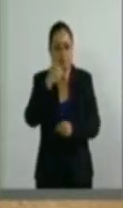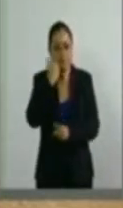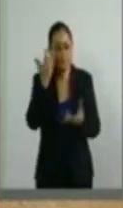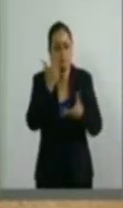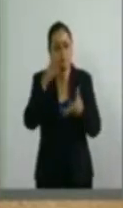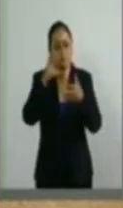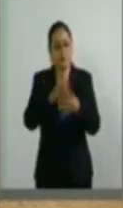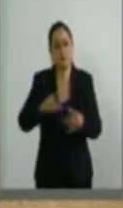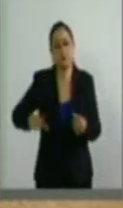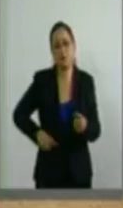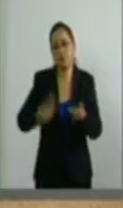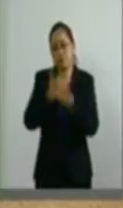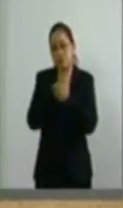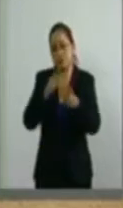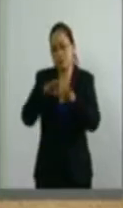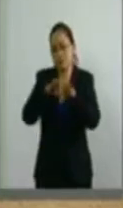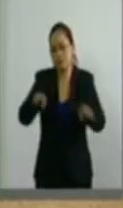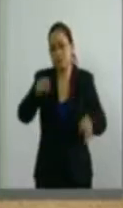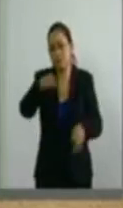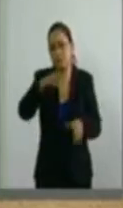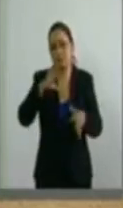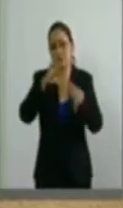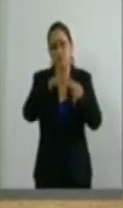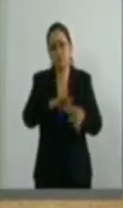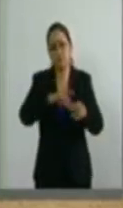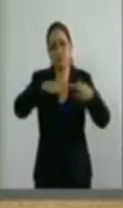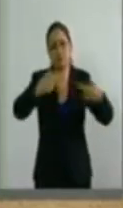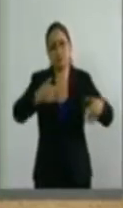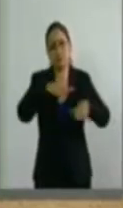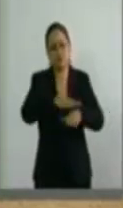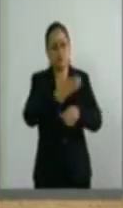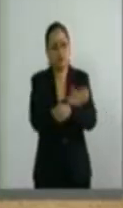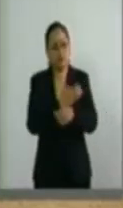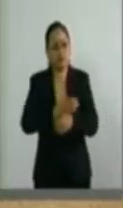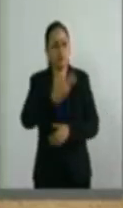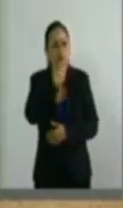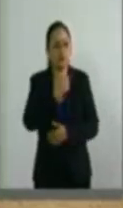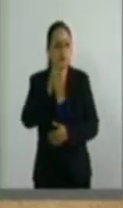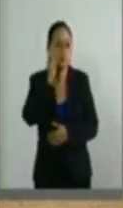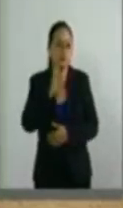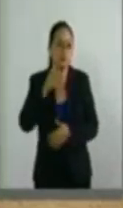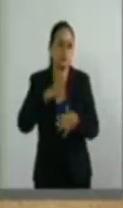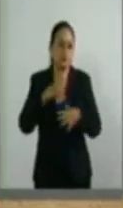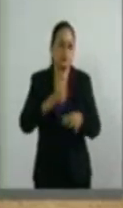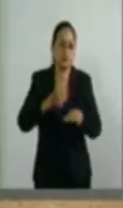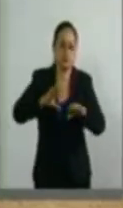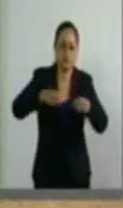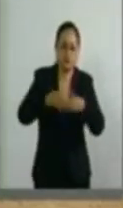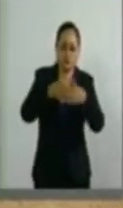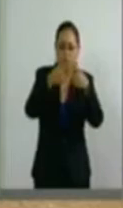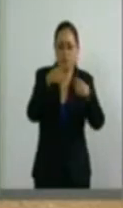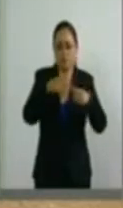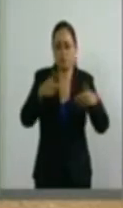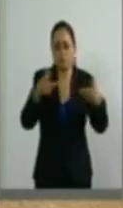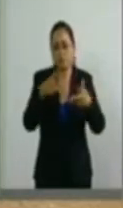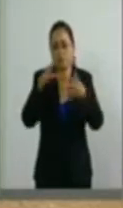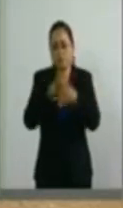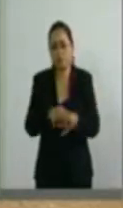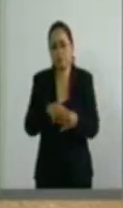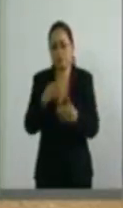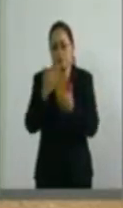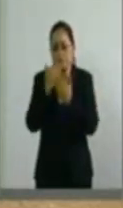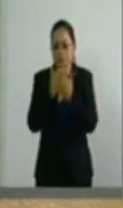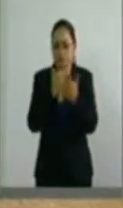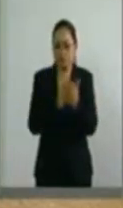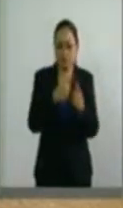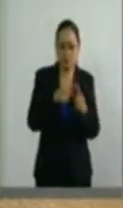Estado democrático debe estar relacionada, compañeras y compañeros, con la creación de medios eficaces e instrumentos